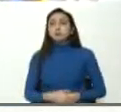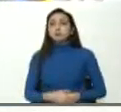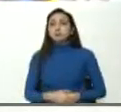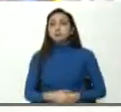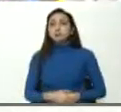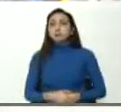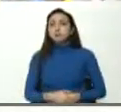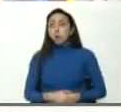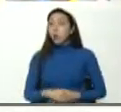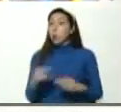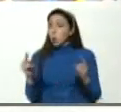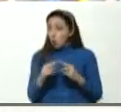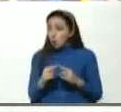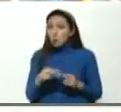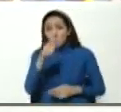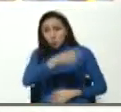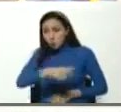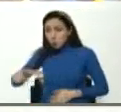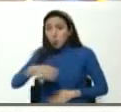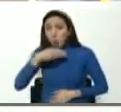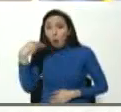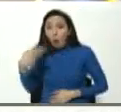conocimos jóvenes